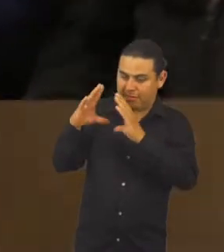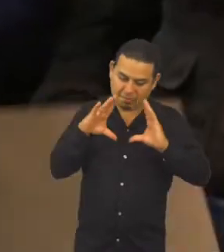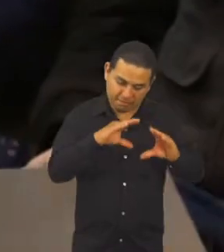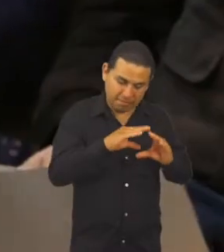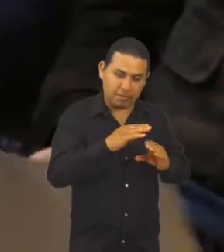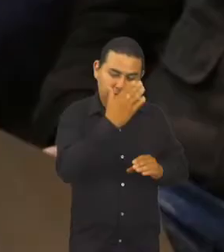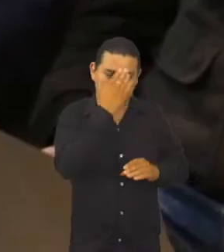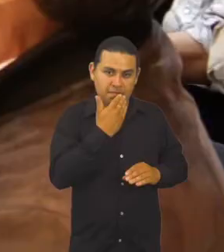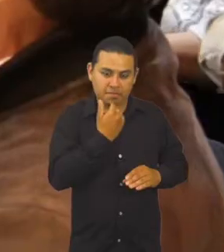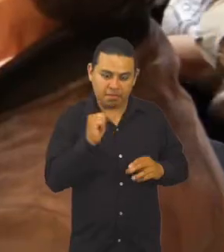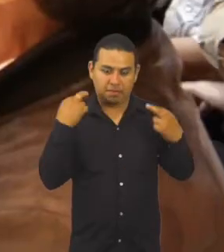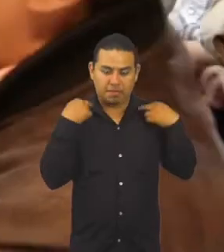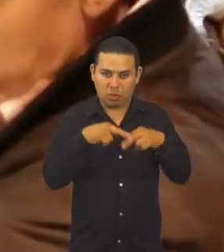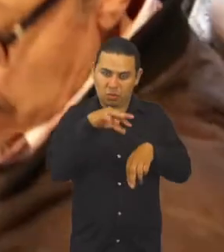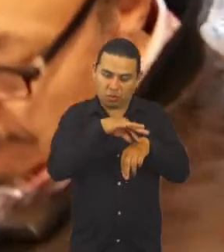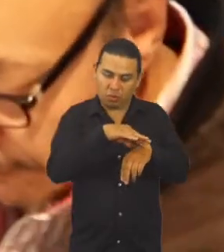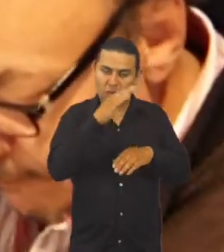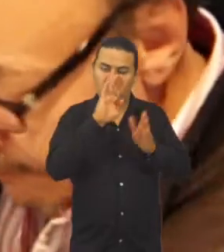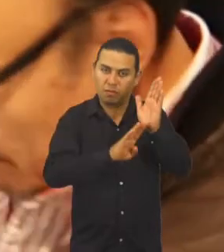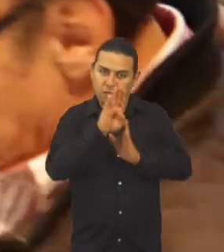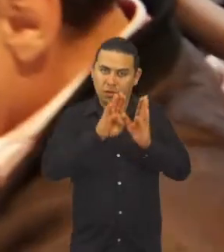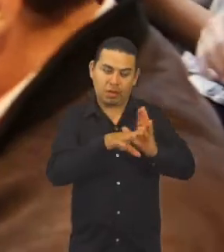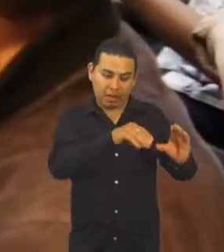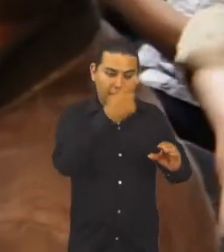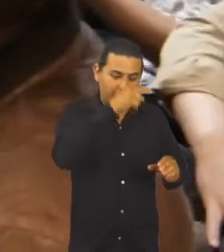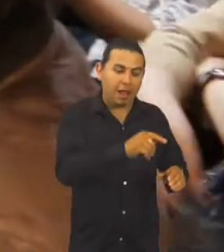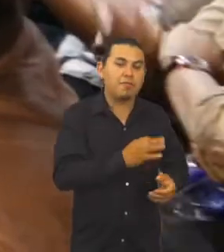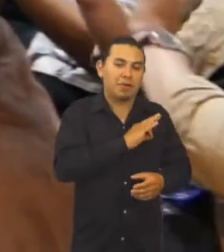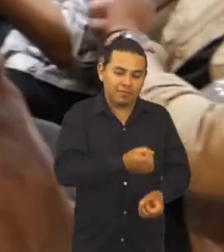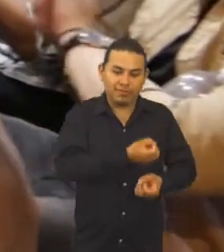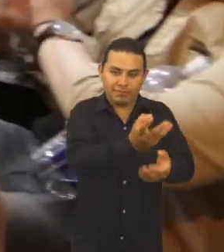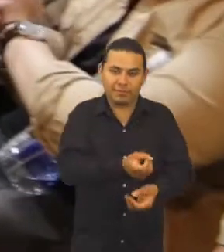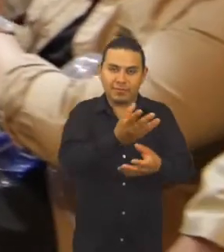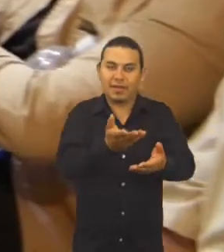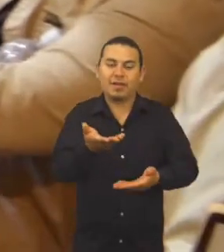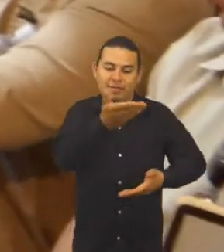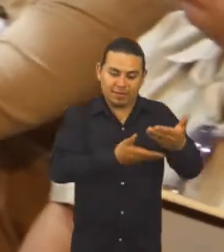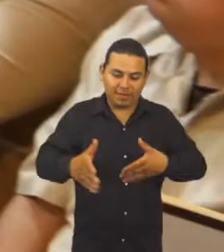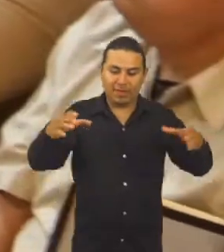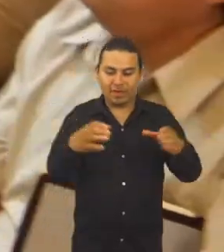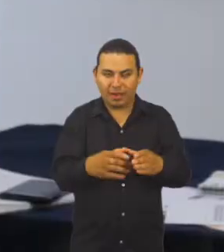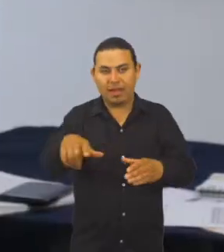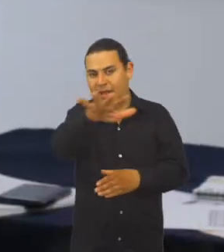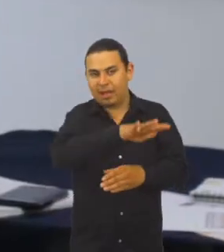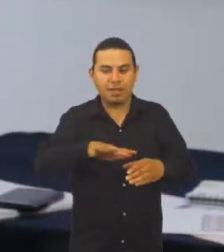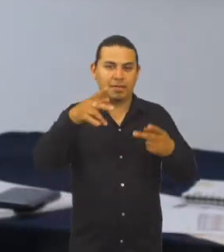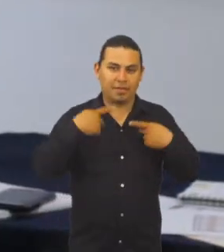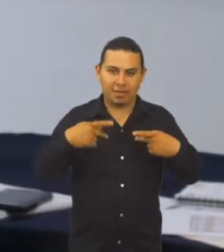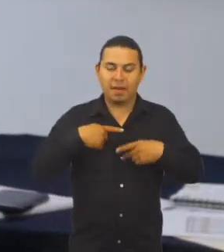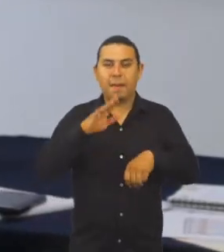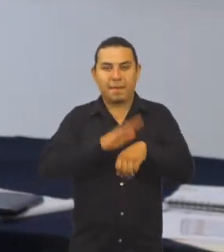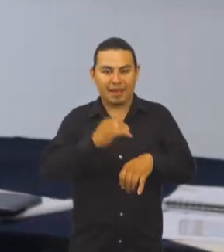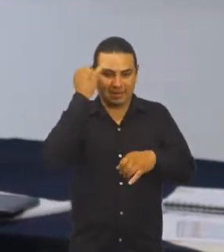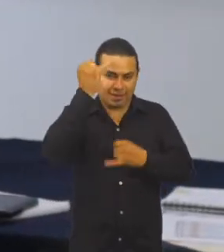maestros, doctores, investigadores y por supuesto docentes que contribuyan a reciclar o a renovar los cuerpos académicos